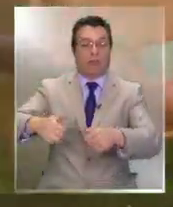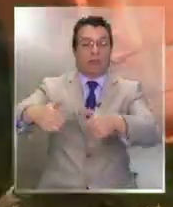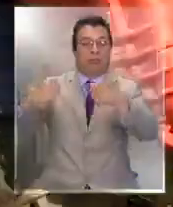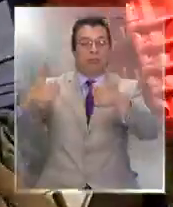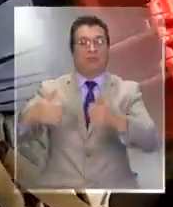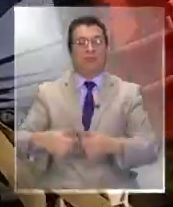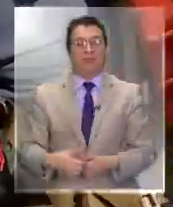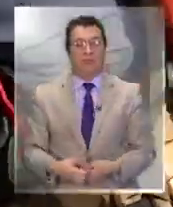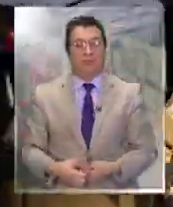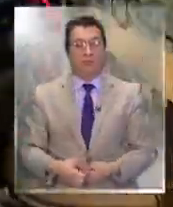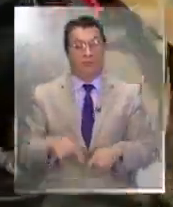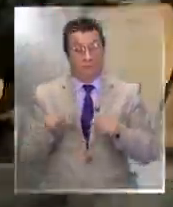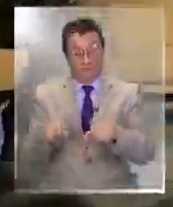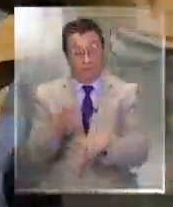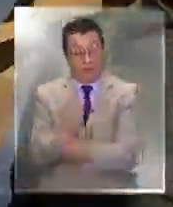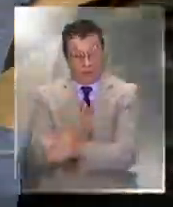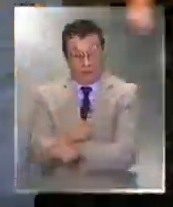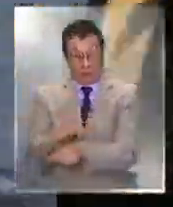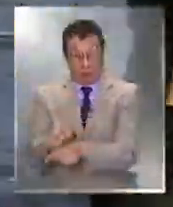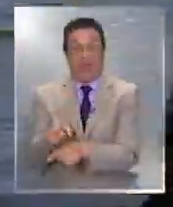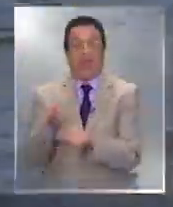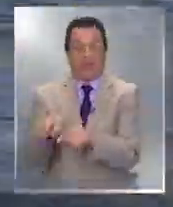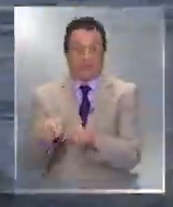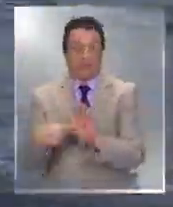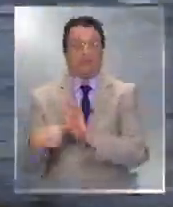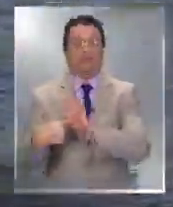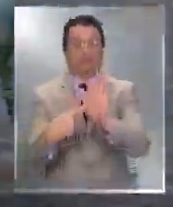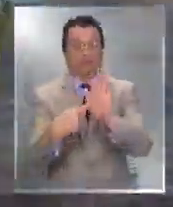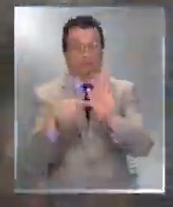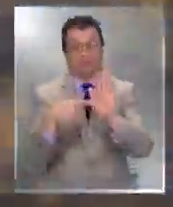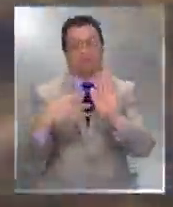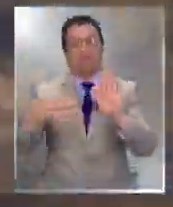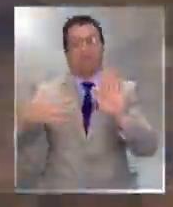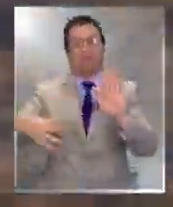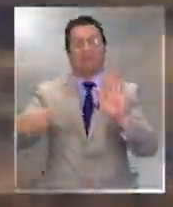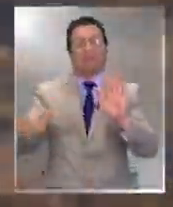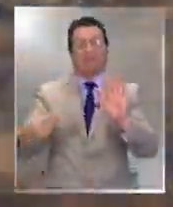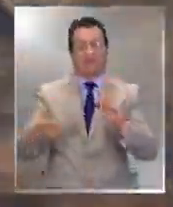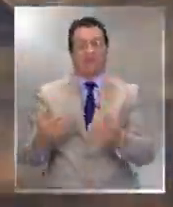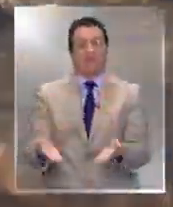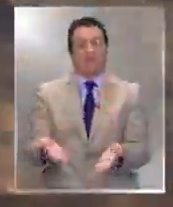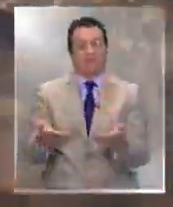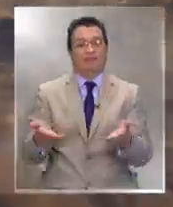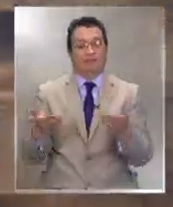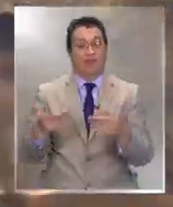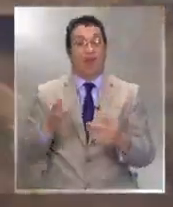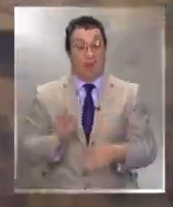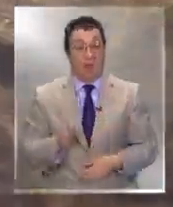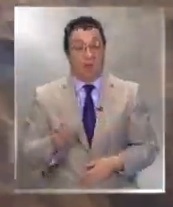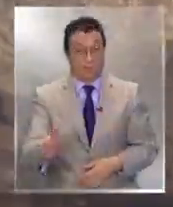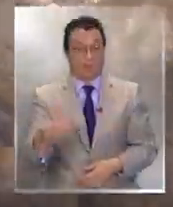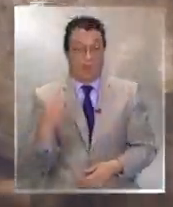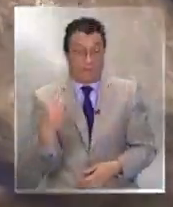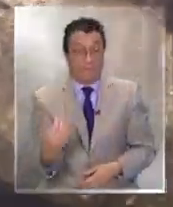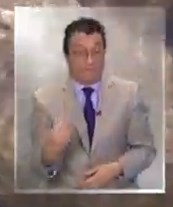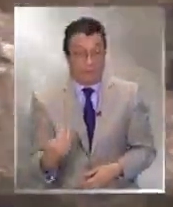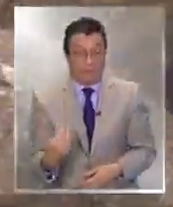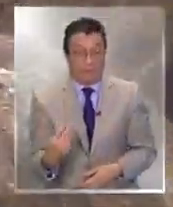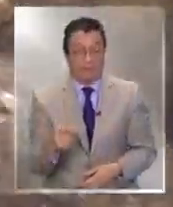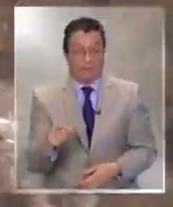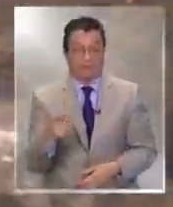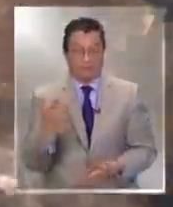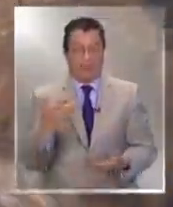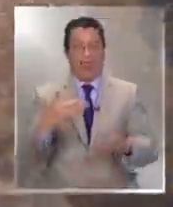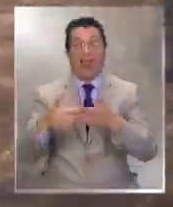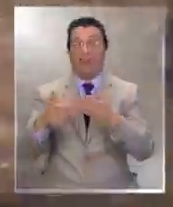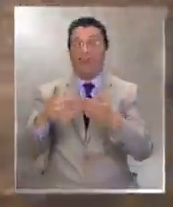Son precisamente estos peces la señal más clara de la recuperación del Mapocho, síntoma inequívoco de que algo hemos avanzado. Un mensaje de la naturaleza